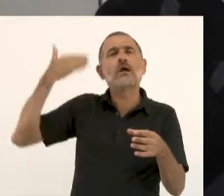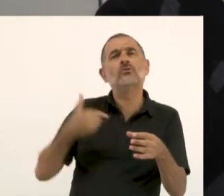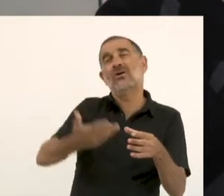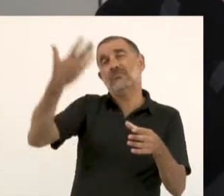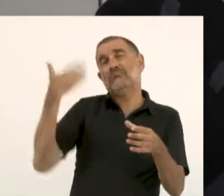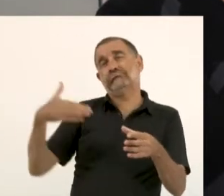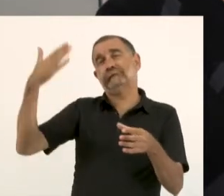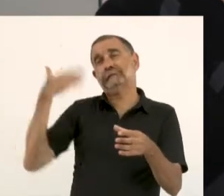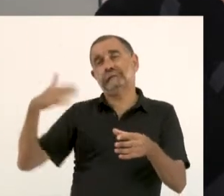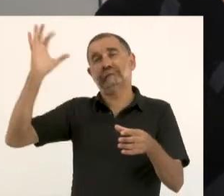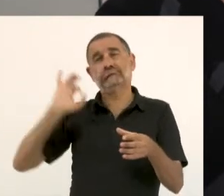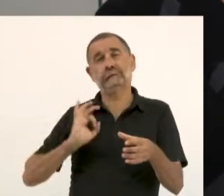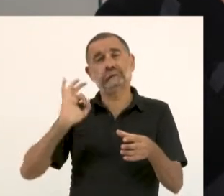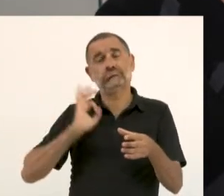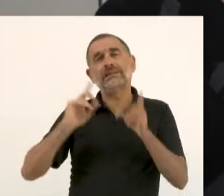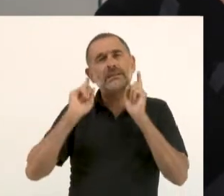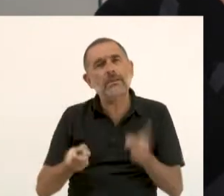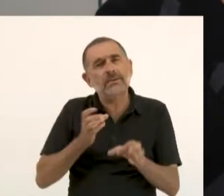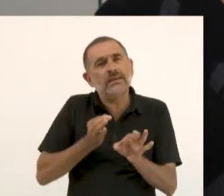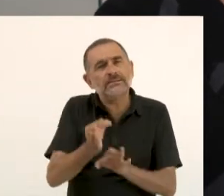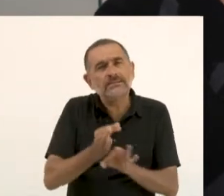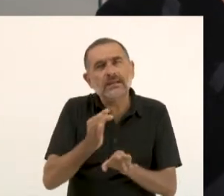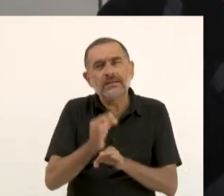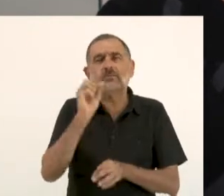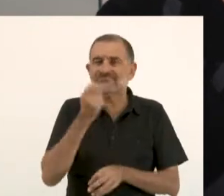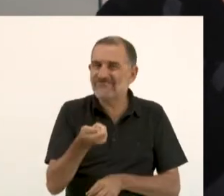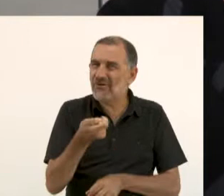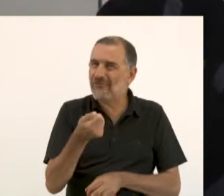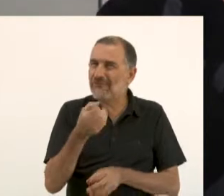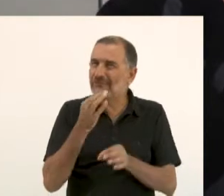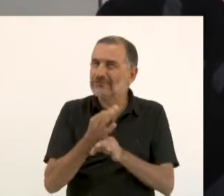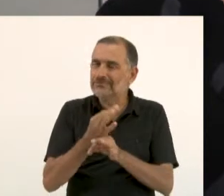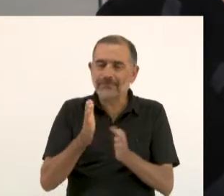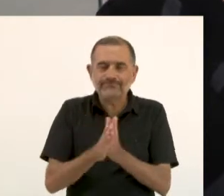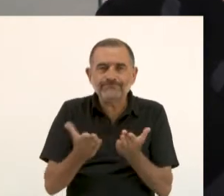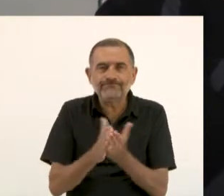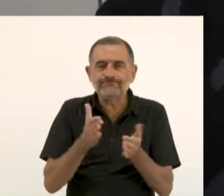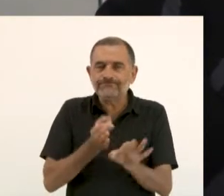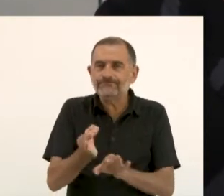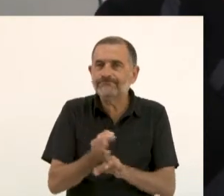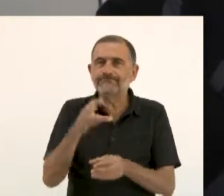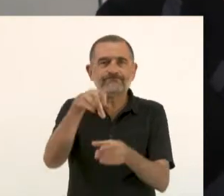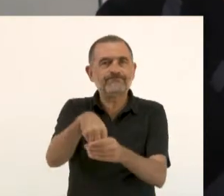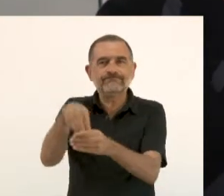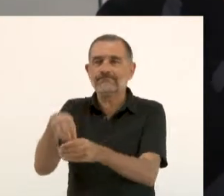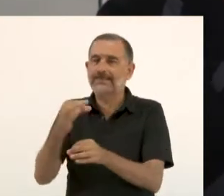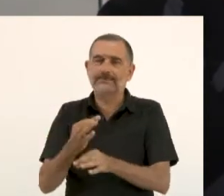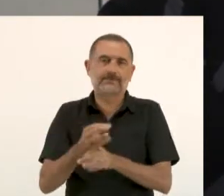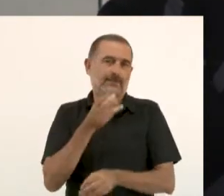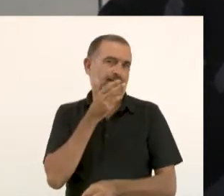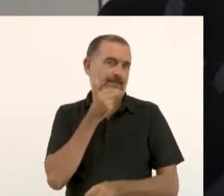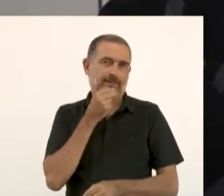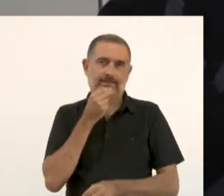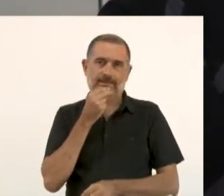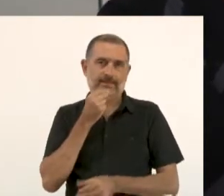para enseñar, digamos, porque hay muy poco material didáctico, digamos, en las escuelas sobre,